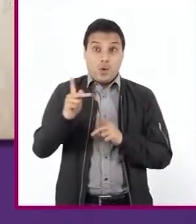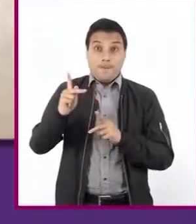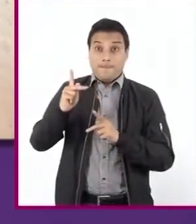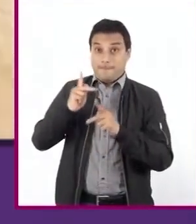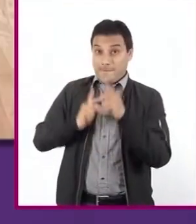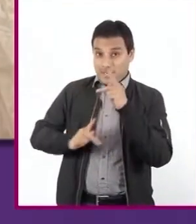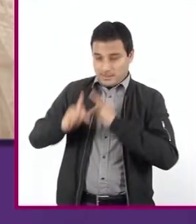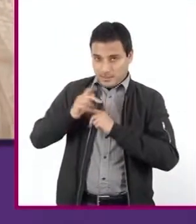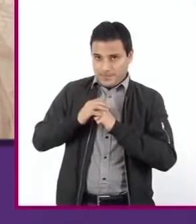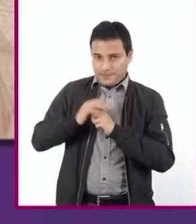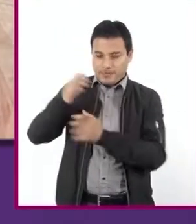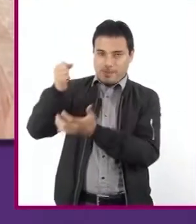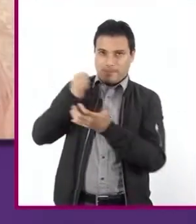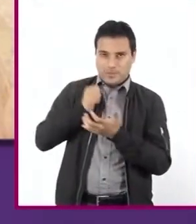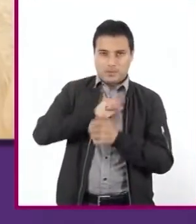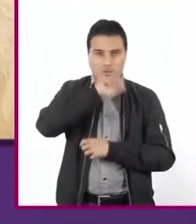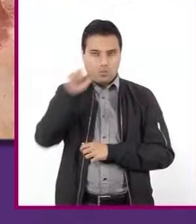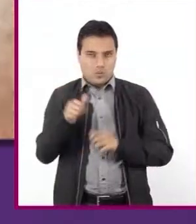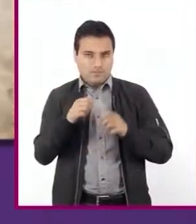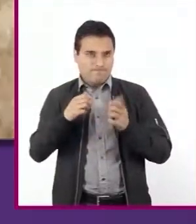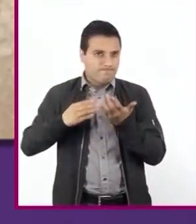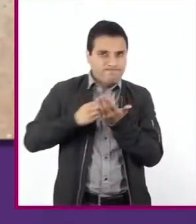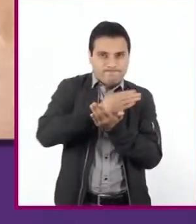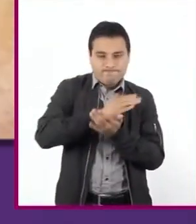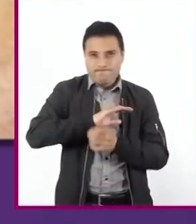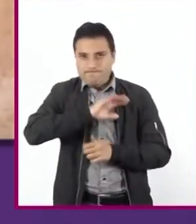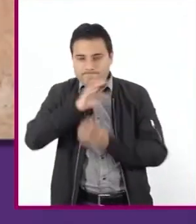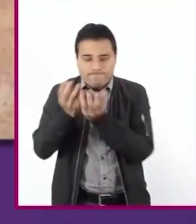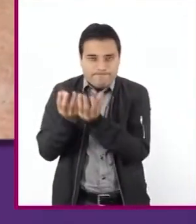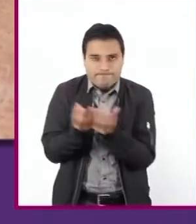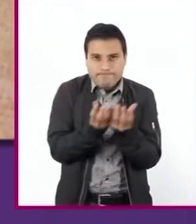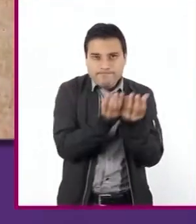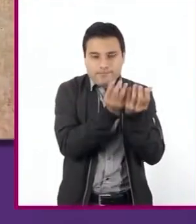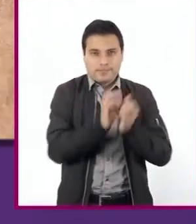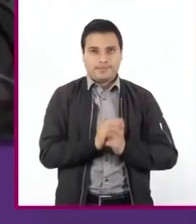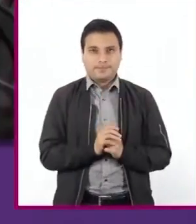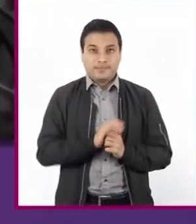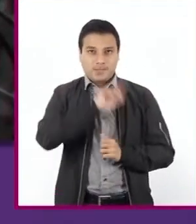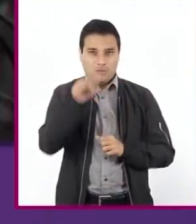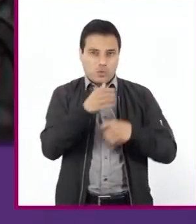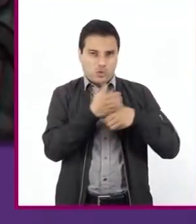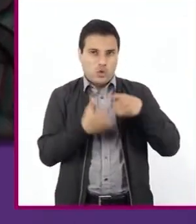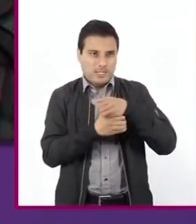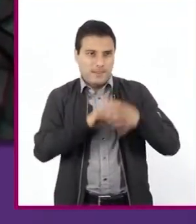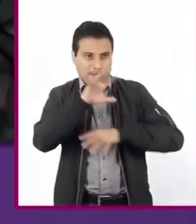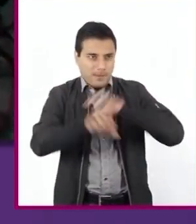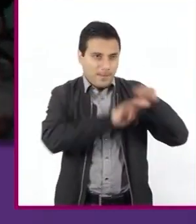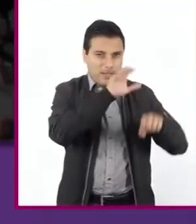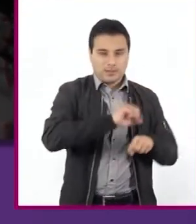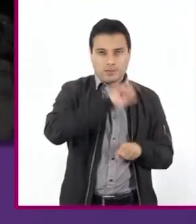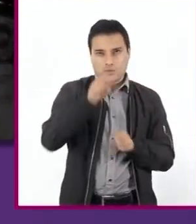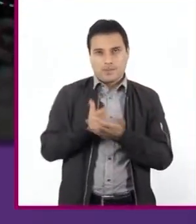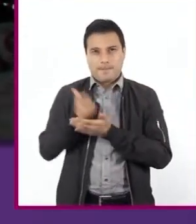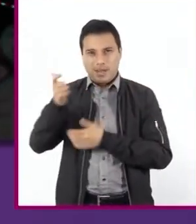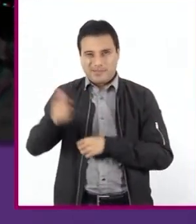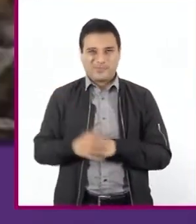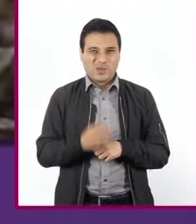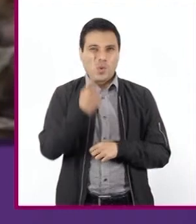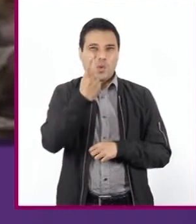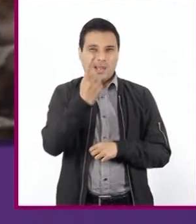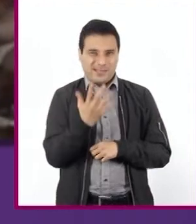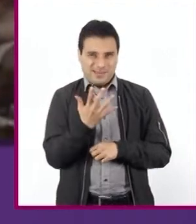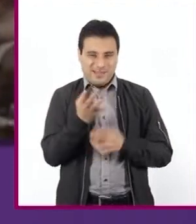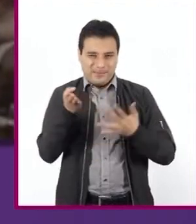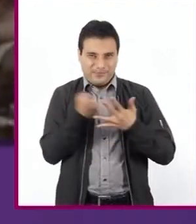esta participación en la empresa va a ser una parte del botín que obtienen, de los cuales desde luego le van a dar la quinta parte a la